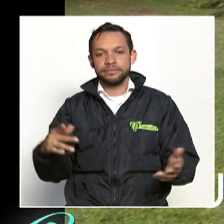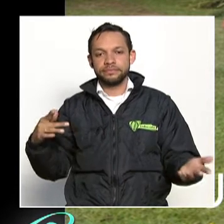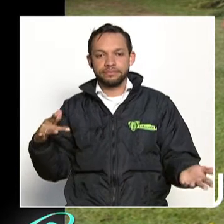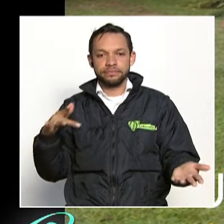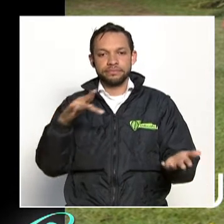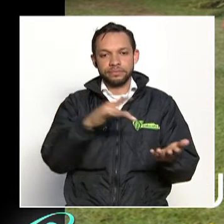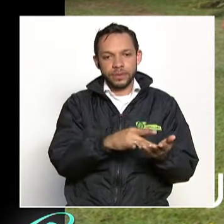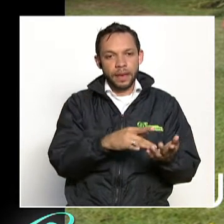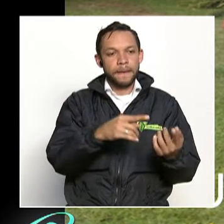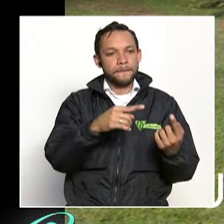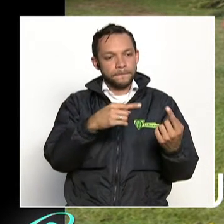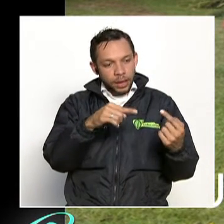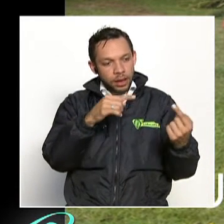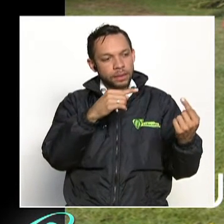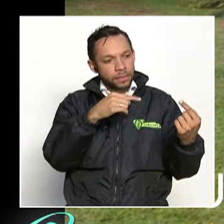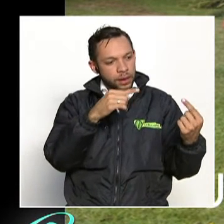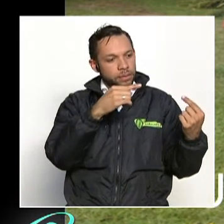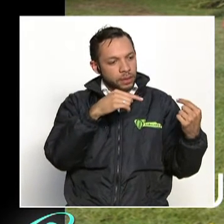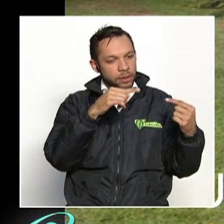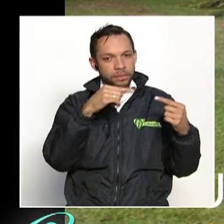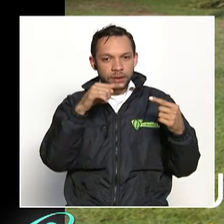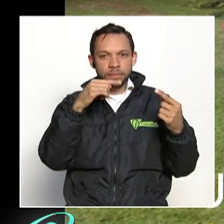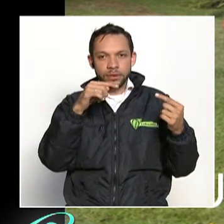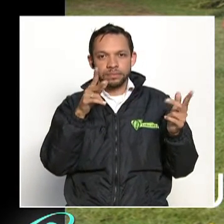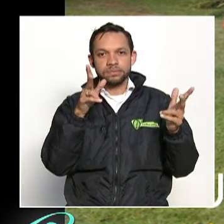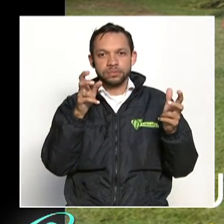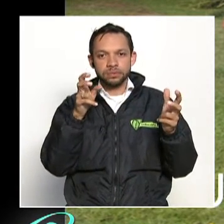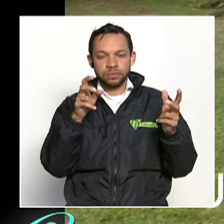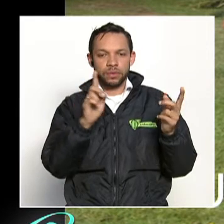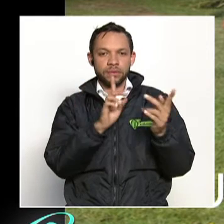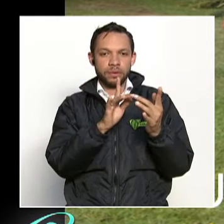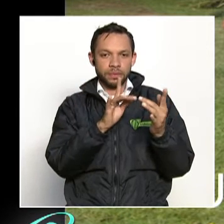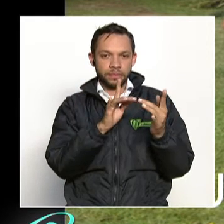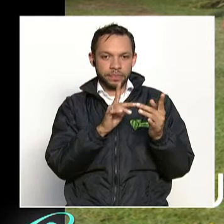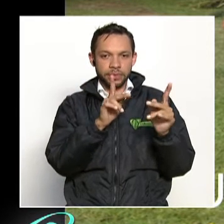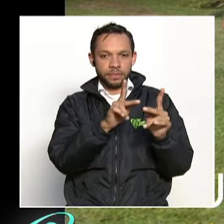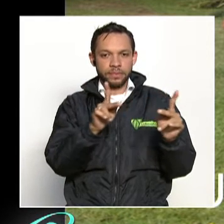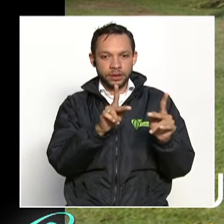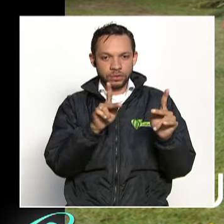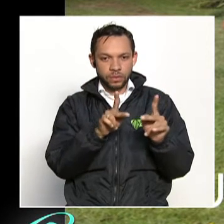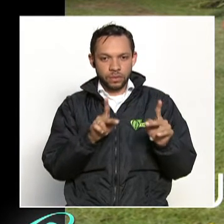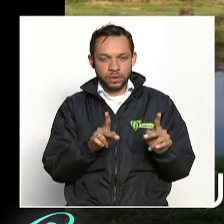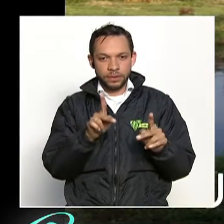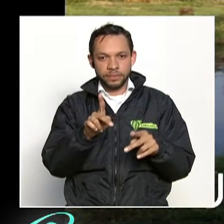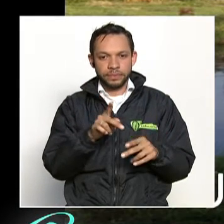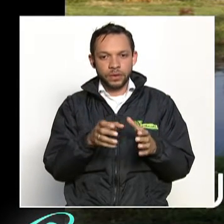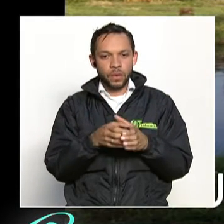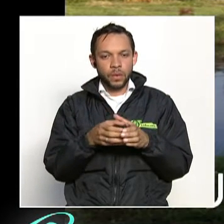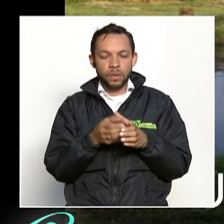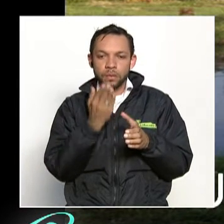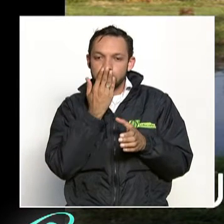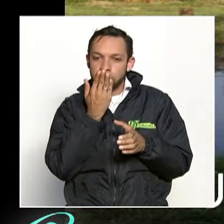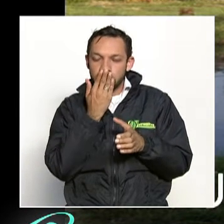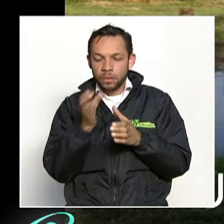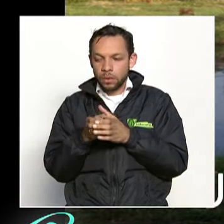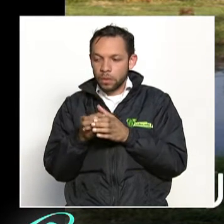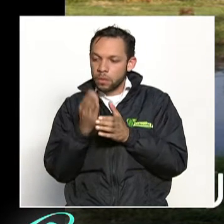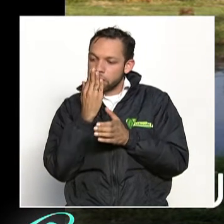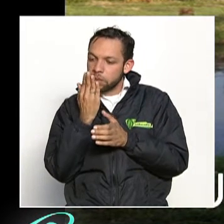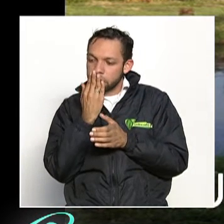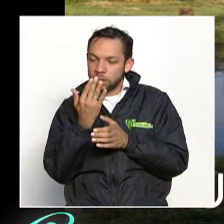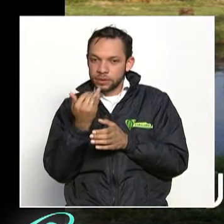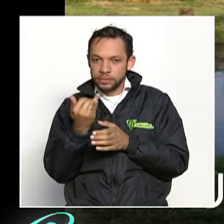conocer para realmente encontrarse con la naturaleza, con la historia indígena y con una región bien